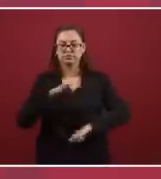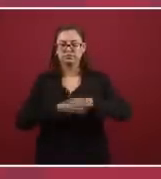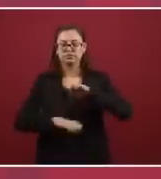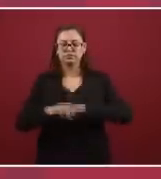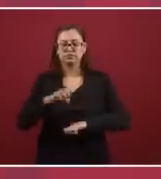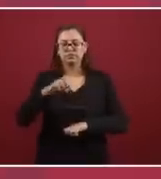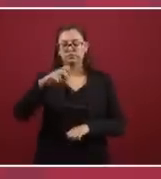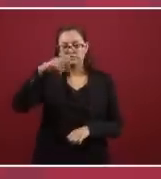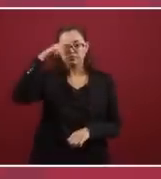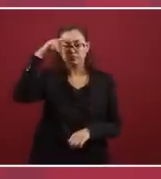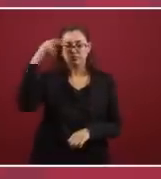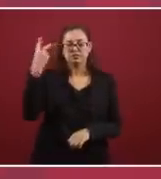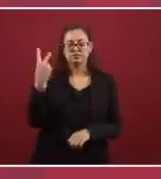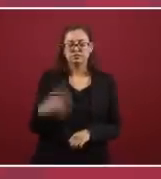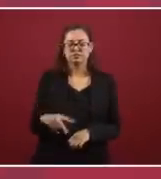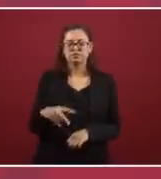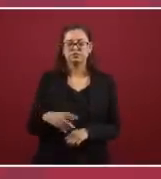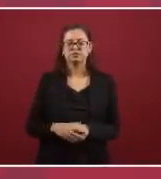mexicana